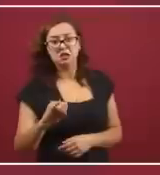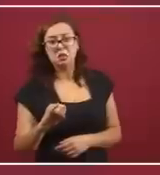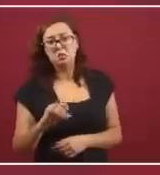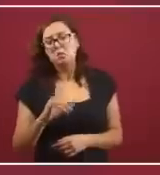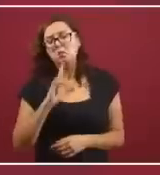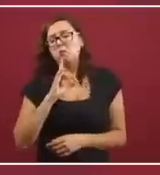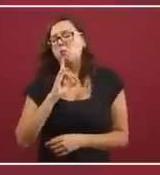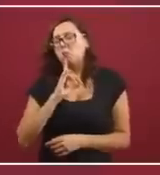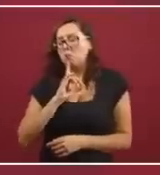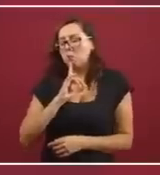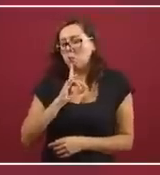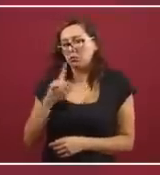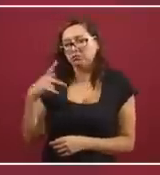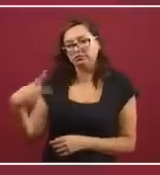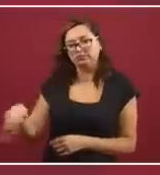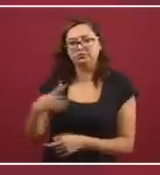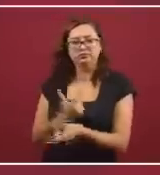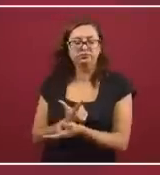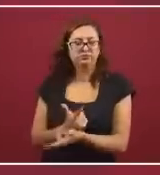somos libres